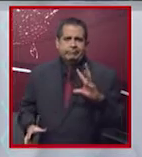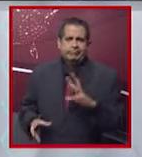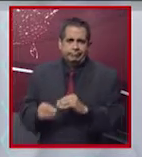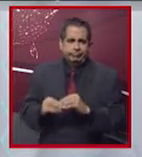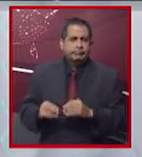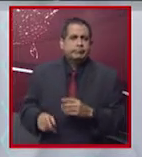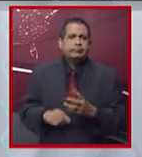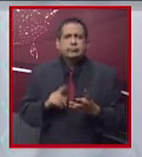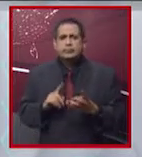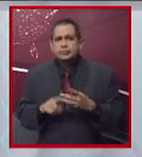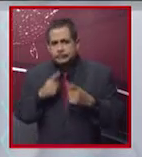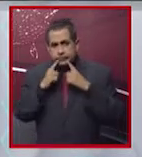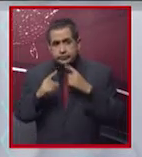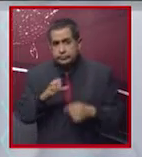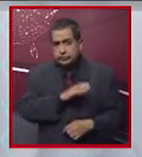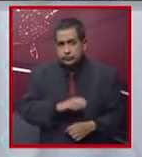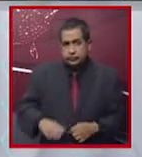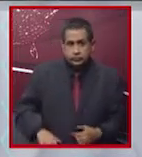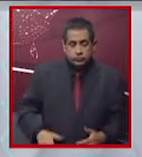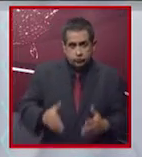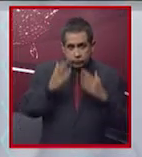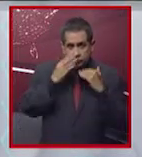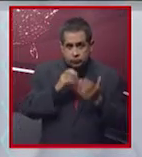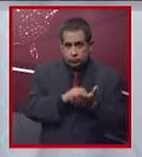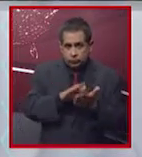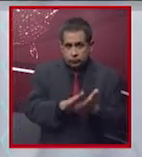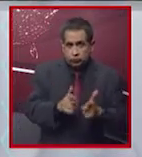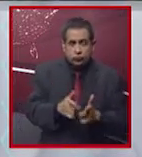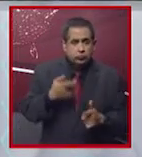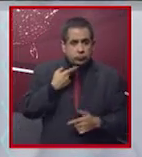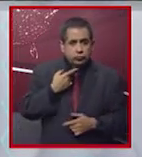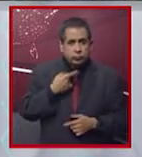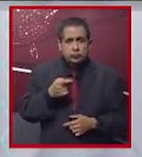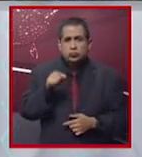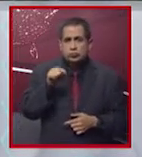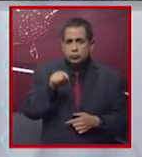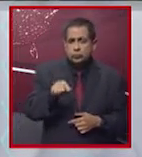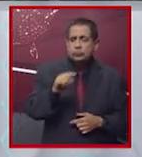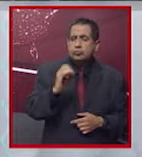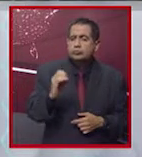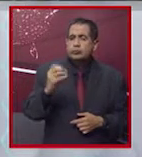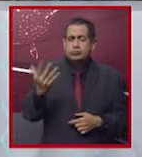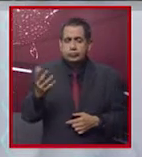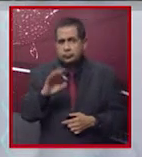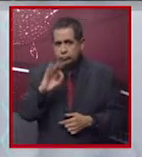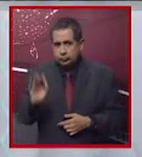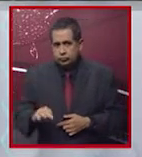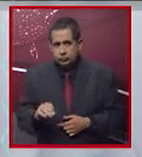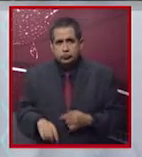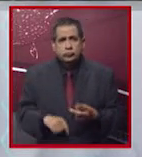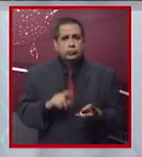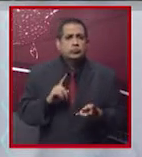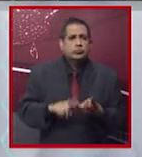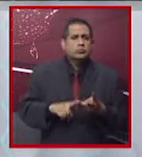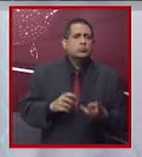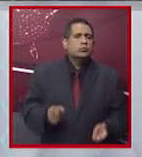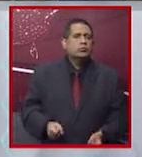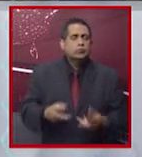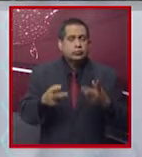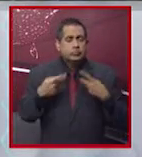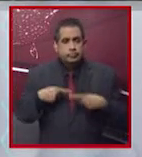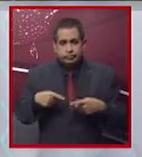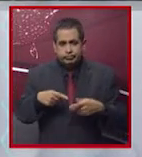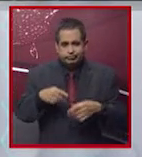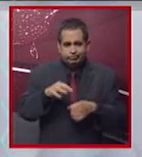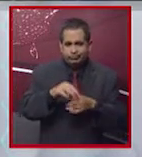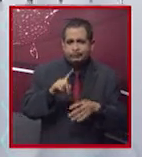votos emitidos. En el rubro de candidatos no registrados se registraron el 0.05% de votos y con lo que respecta